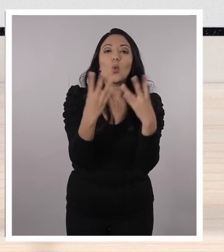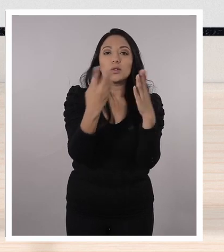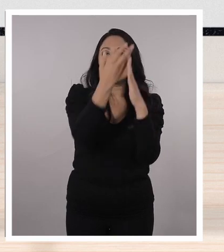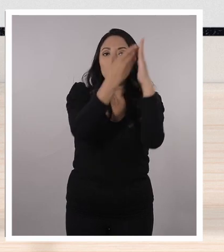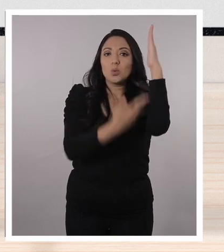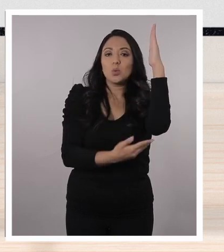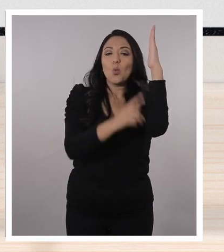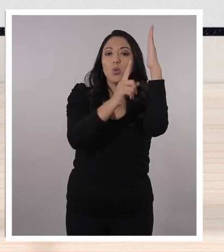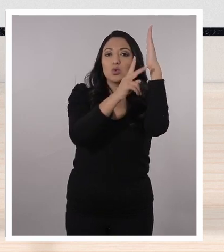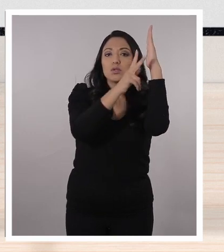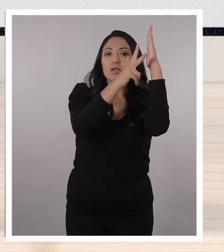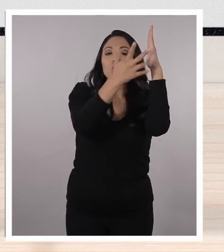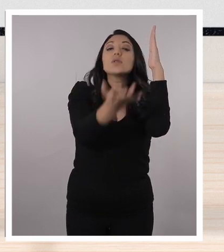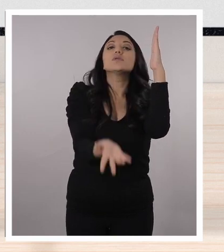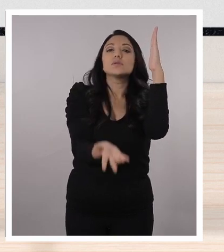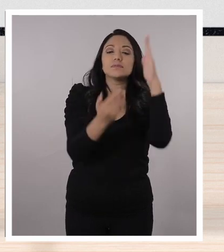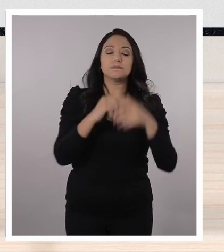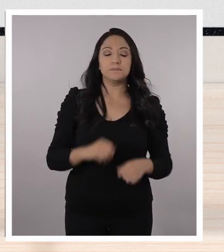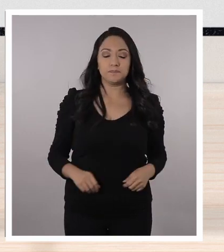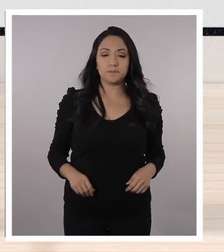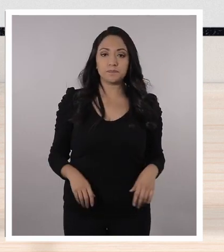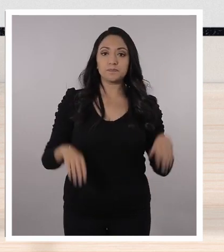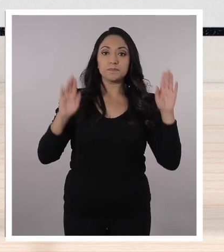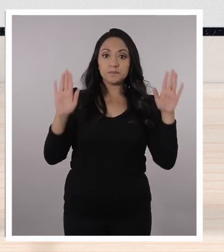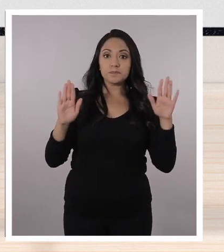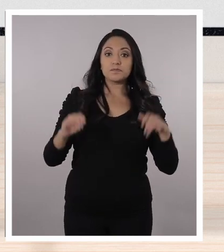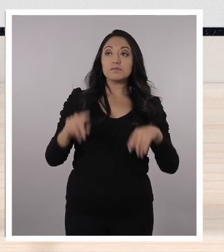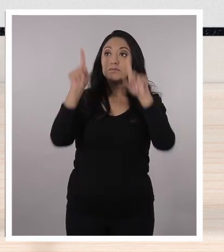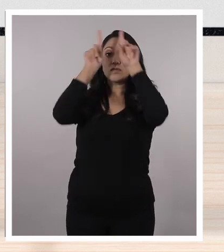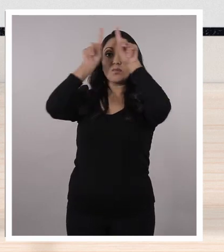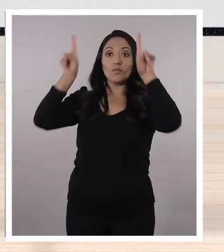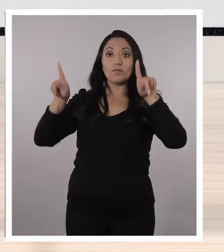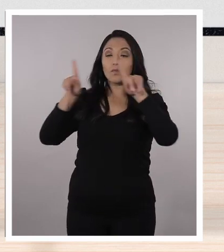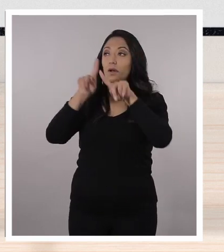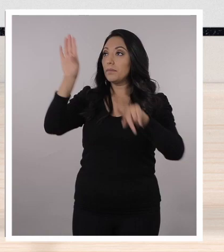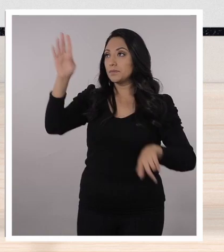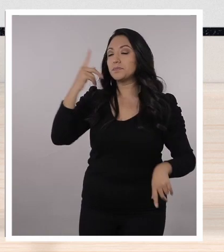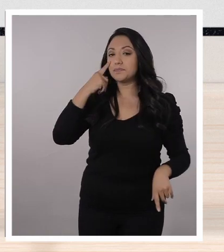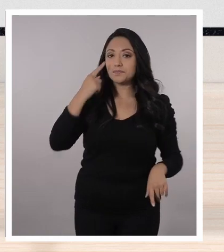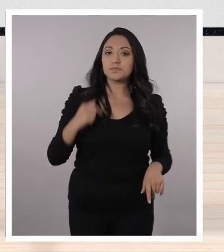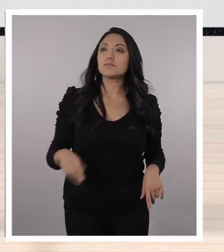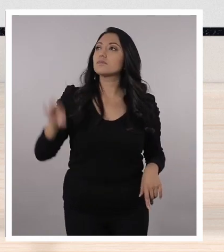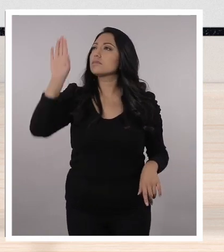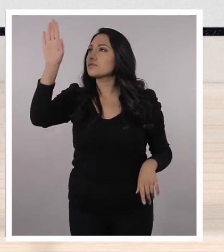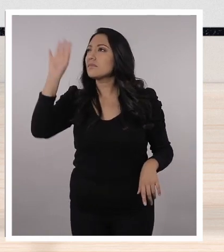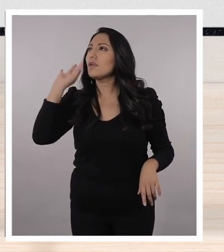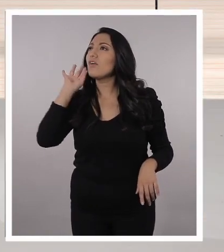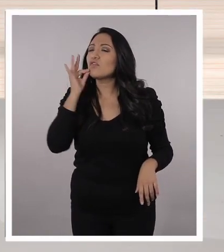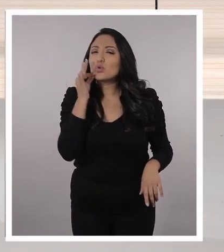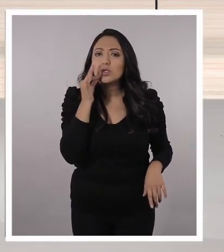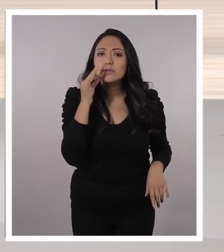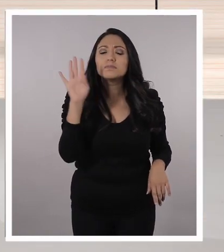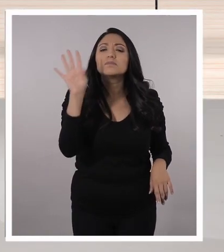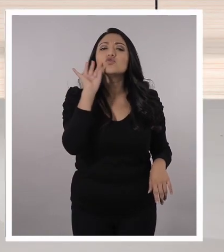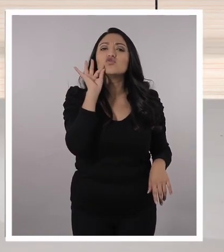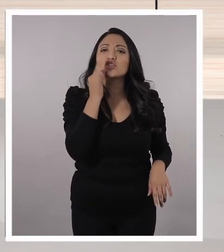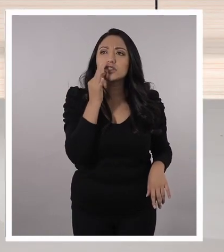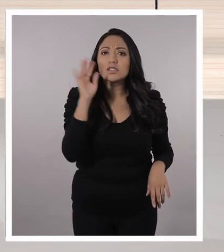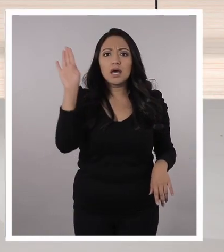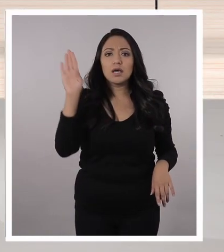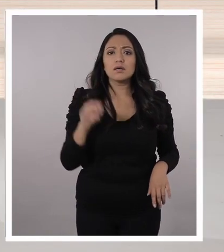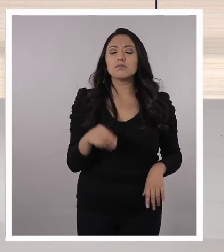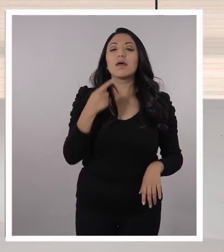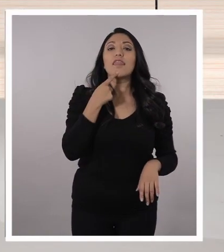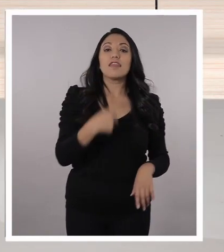elegían ese sabor de helado. Para graficar esto, pues, comenzamos con la primera categoría, que es fresa. ¿Qué me